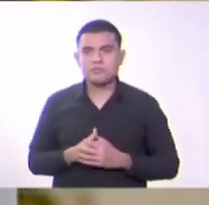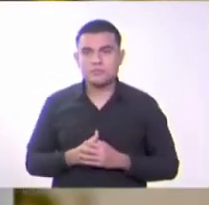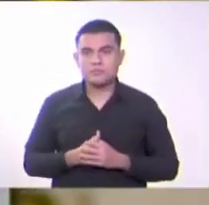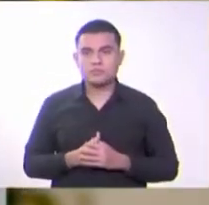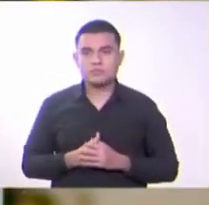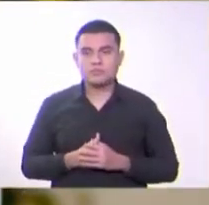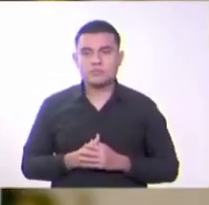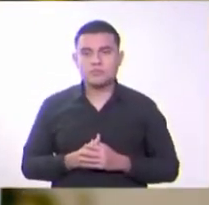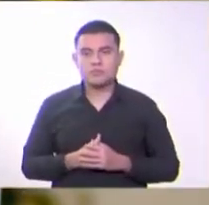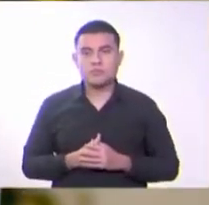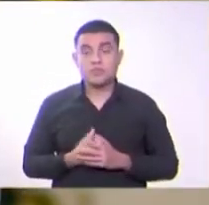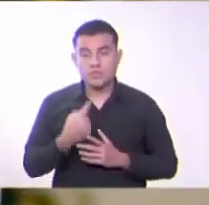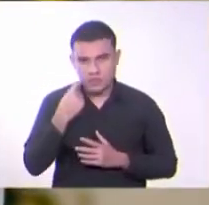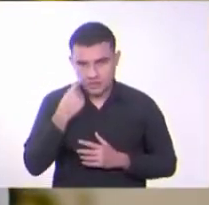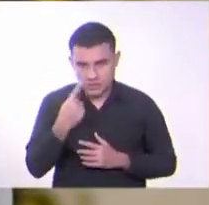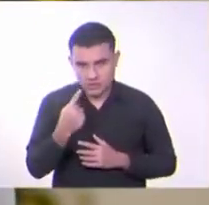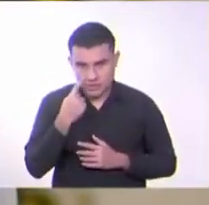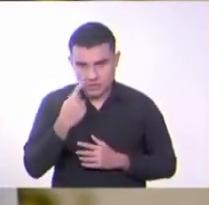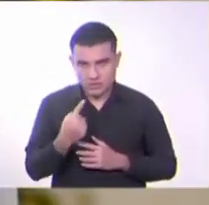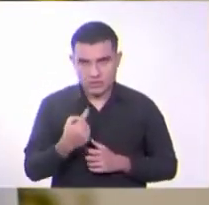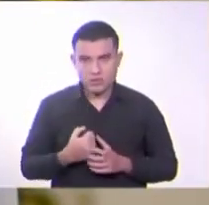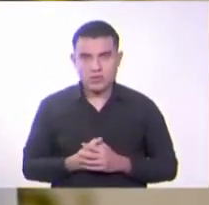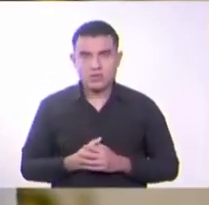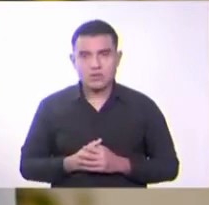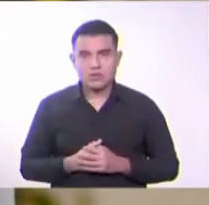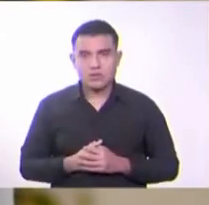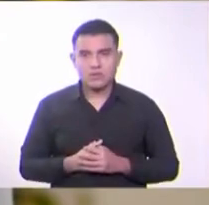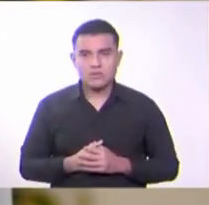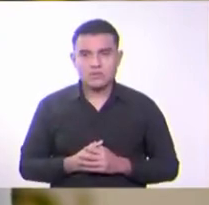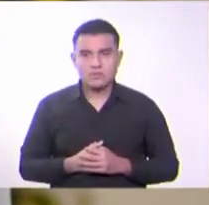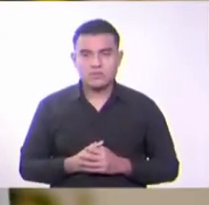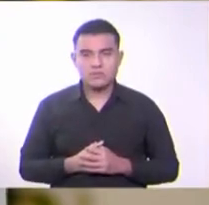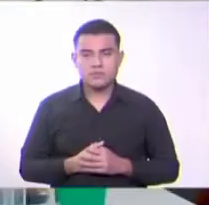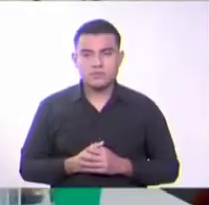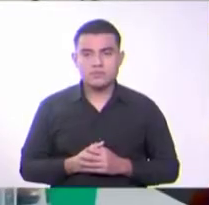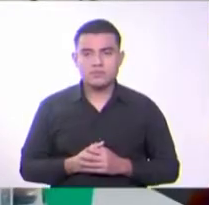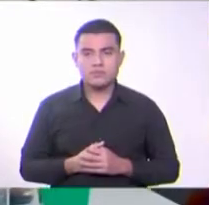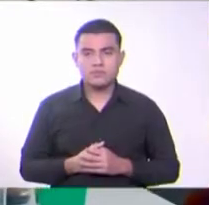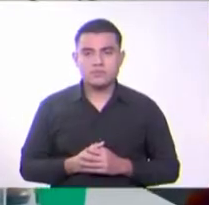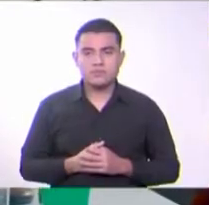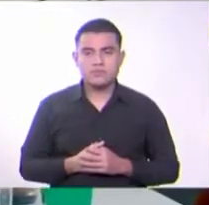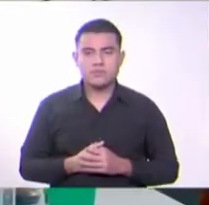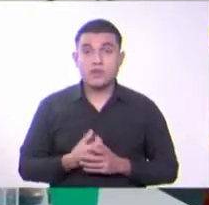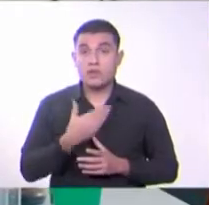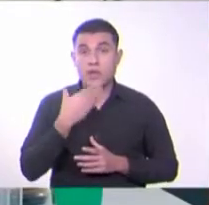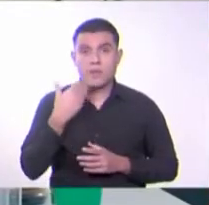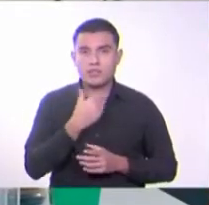ir observando lo que sucede en cada una.